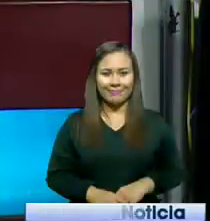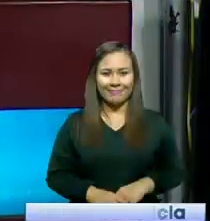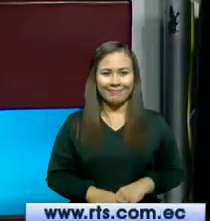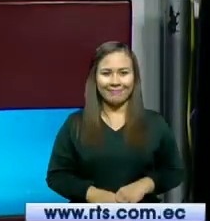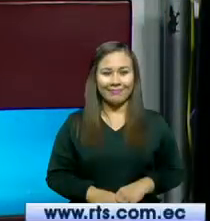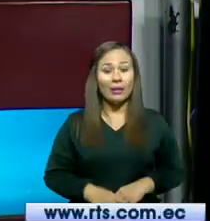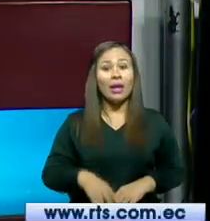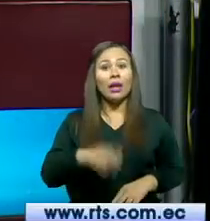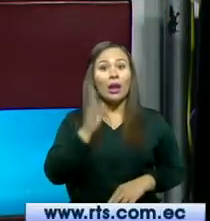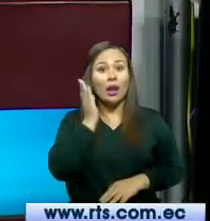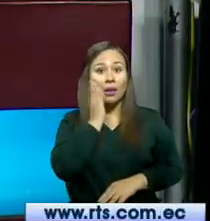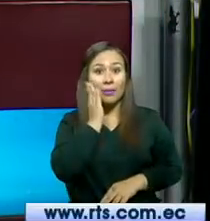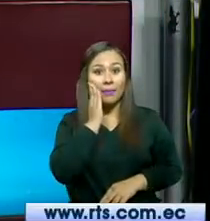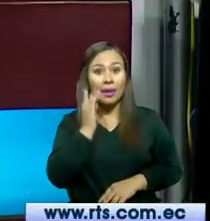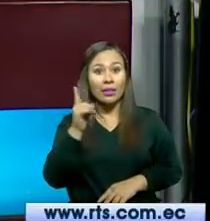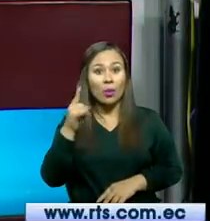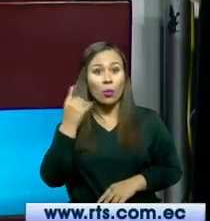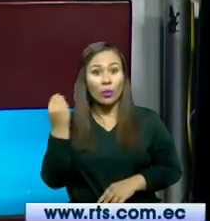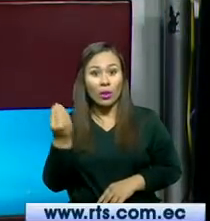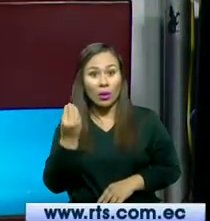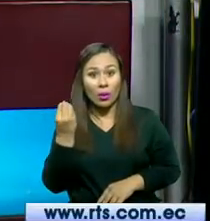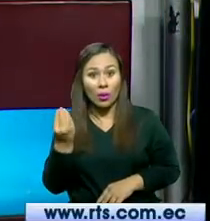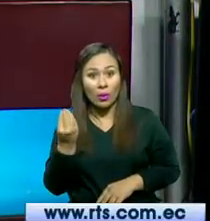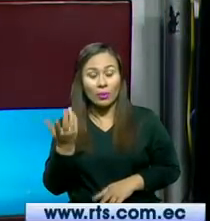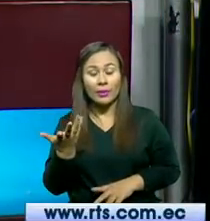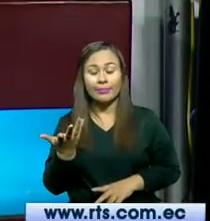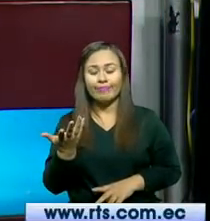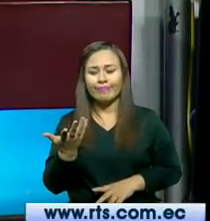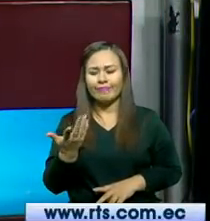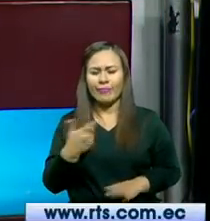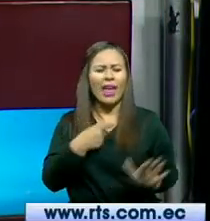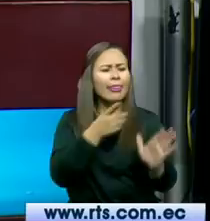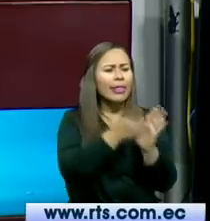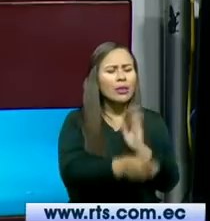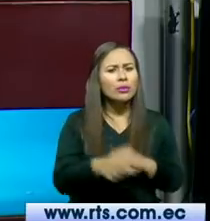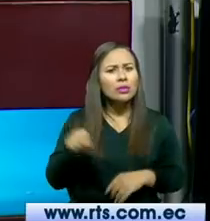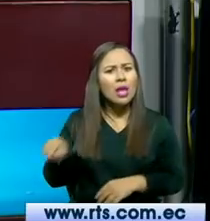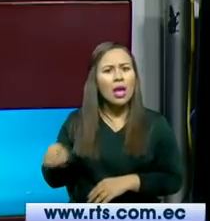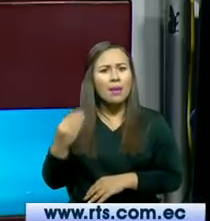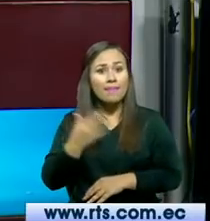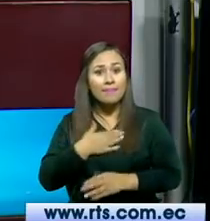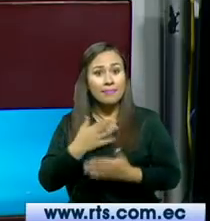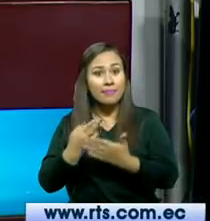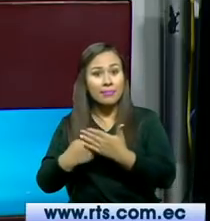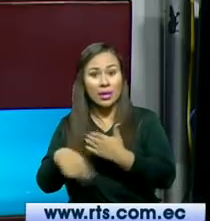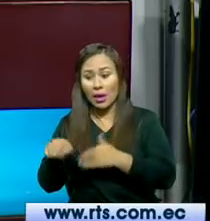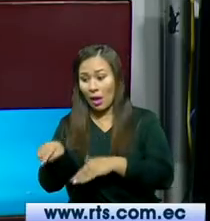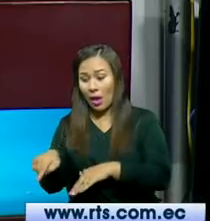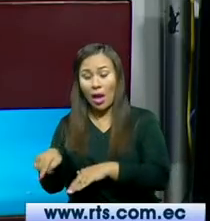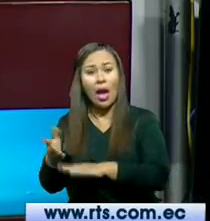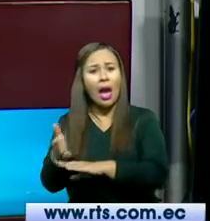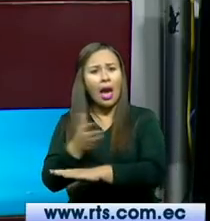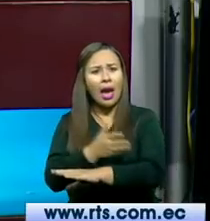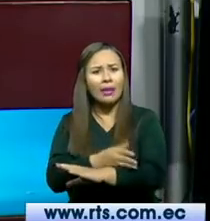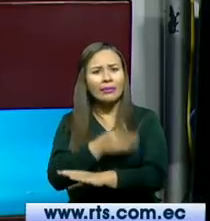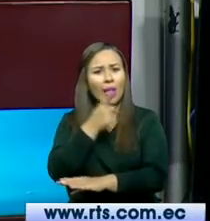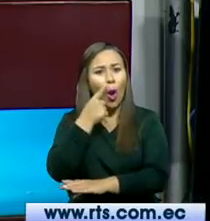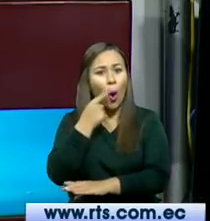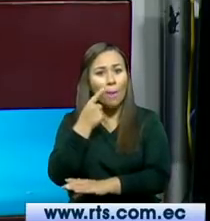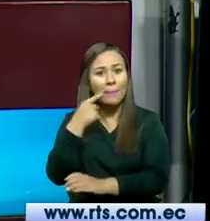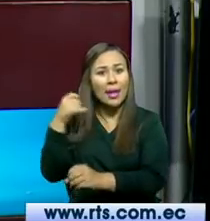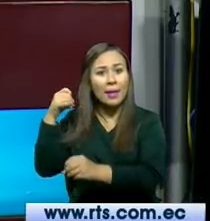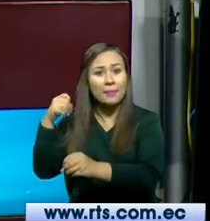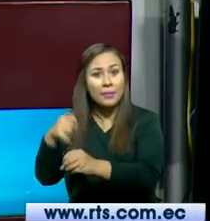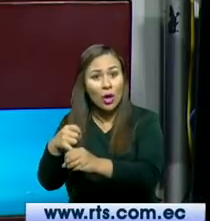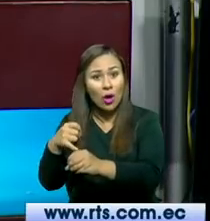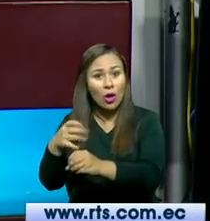La progenitora de un estudiante denunció que la joven de 14 años fue víctima de violación sexual por parte de unos individuos que la